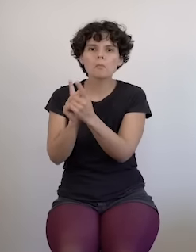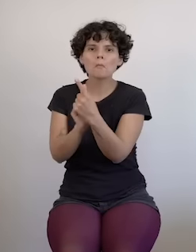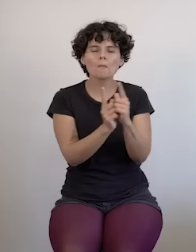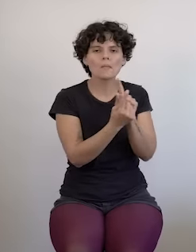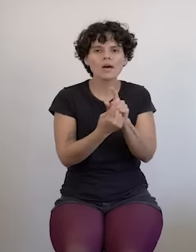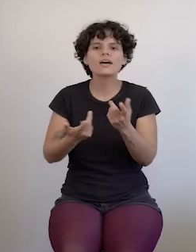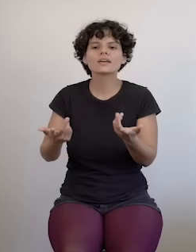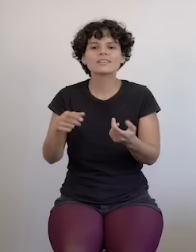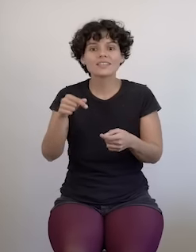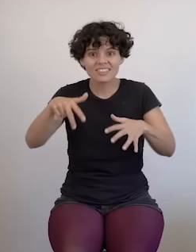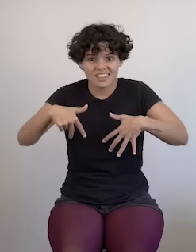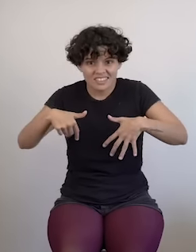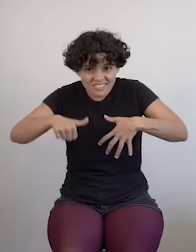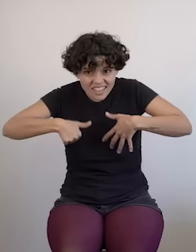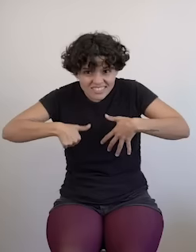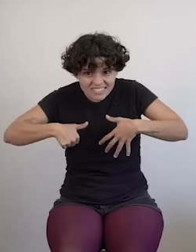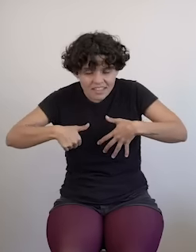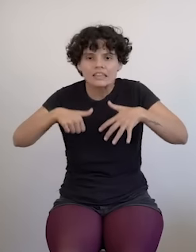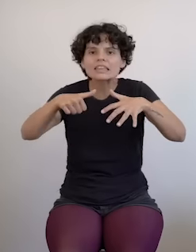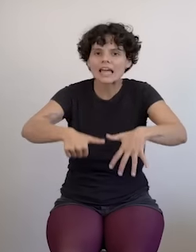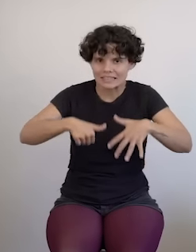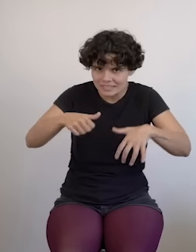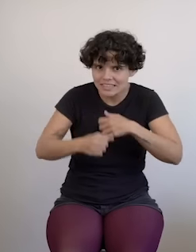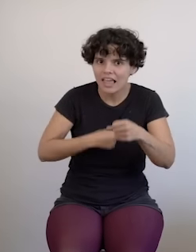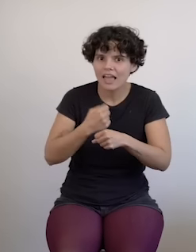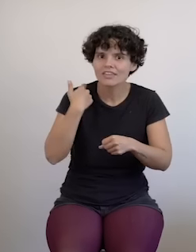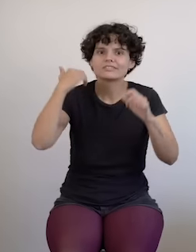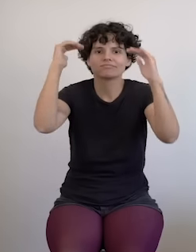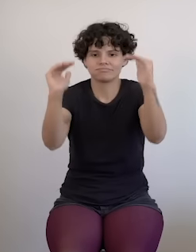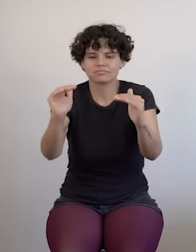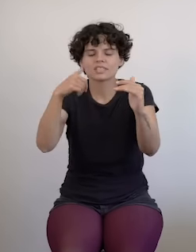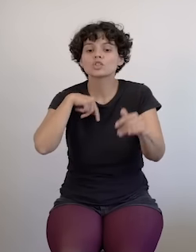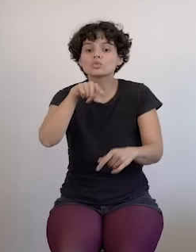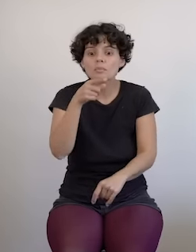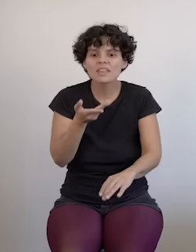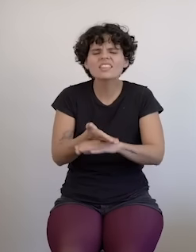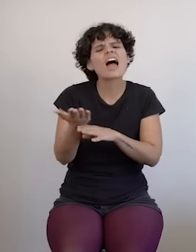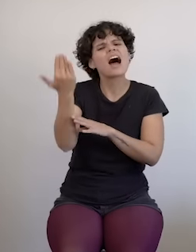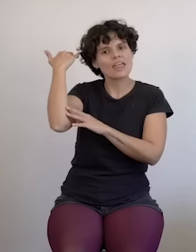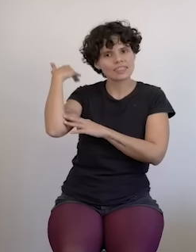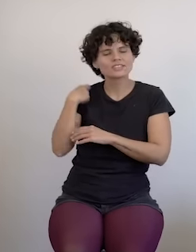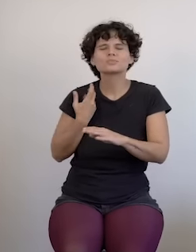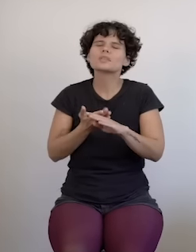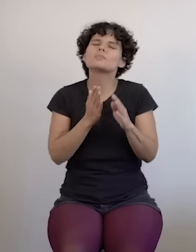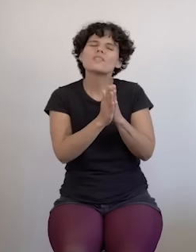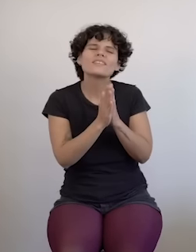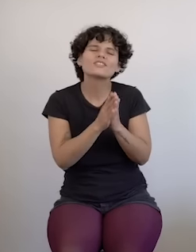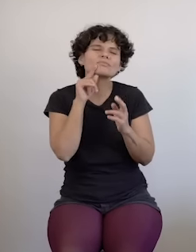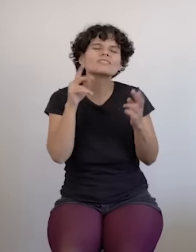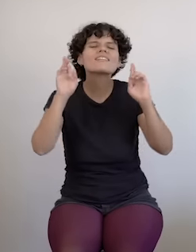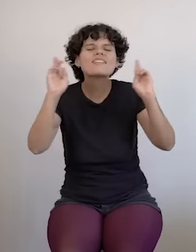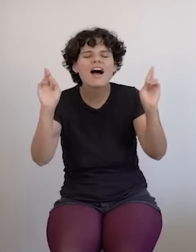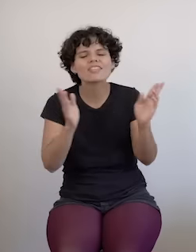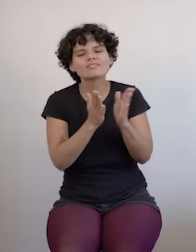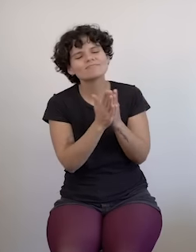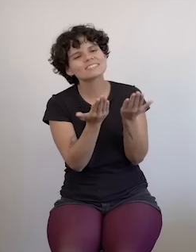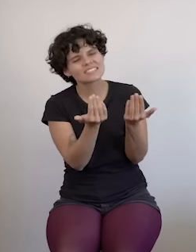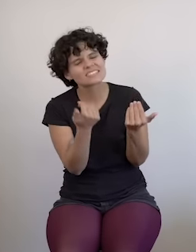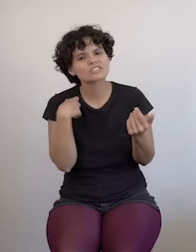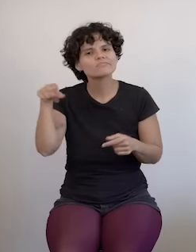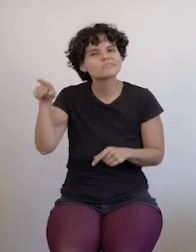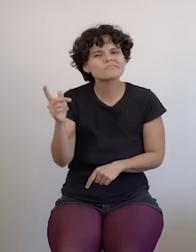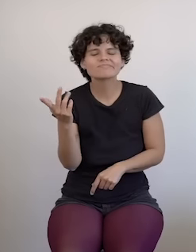la jueza me agarró buena. Tú tenías 16. Sí. Y tú le pediste, en una visita anterior, tú le pediste la radio. Sí,